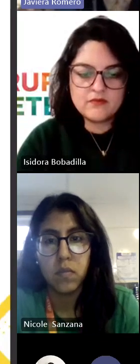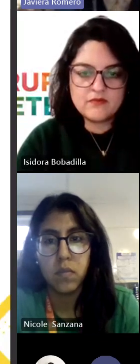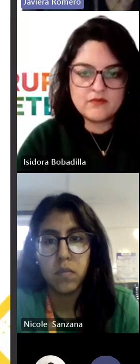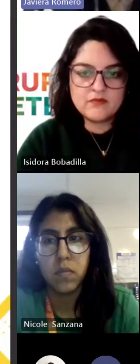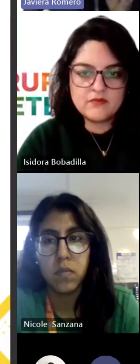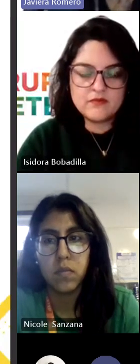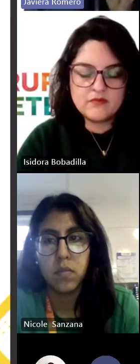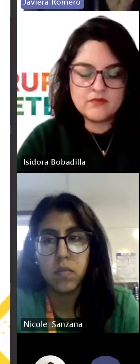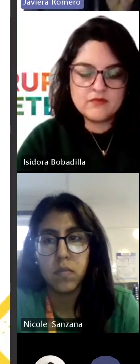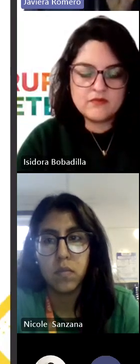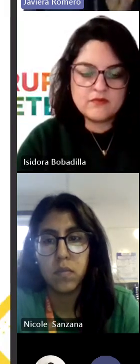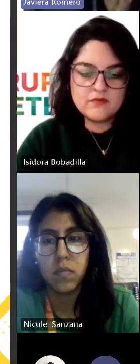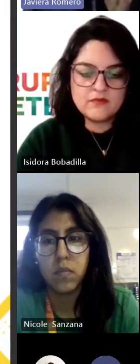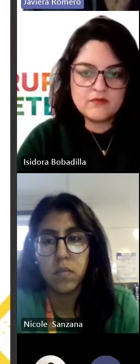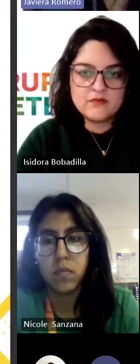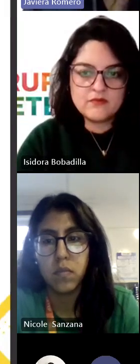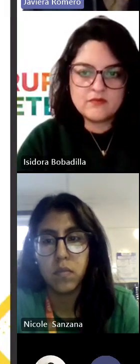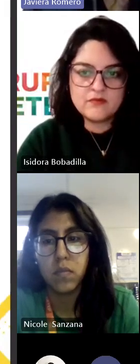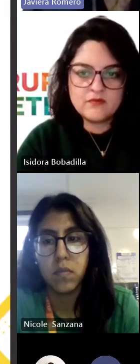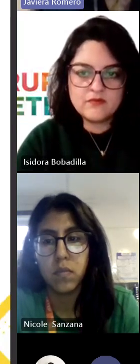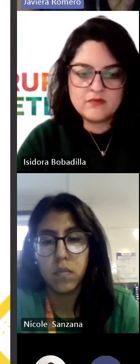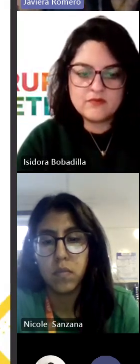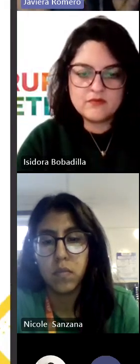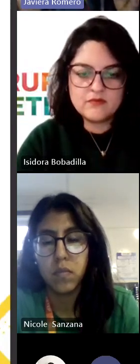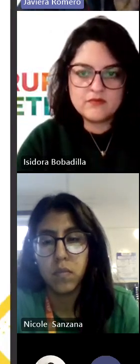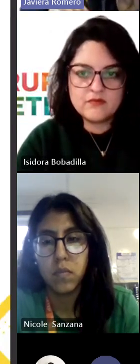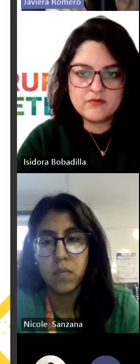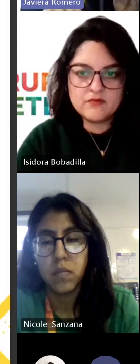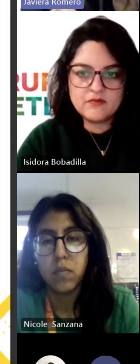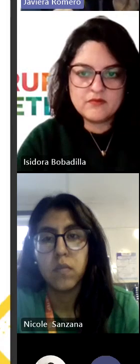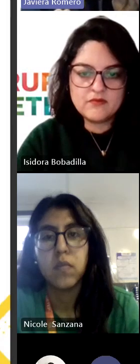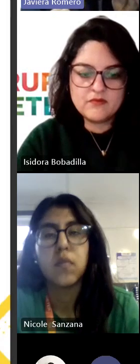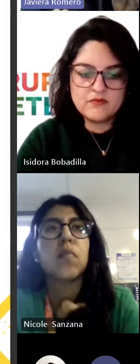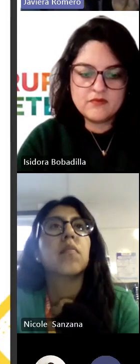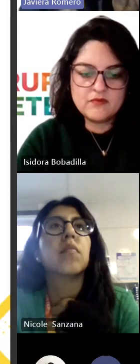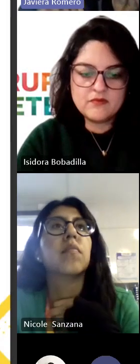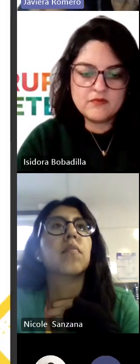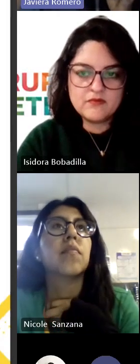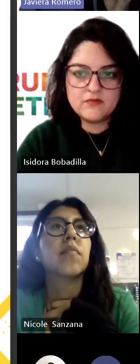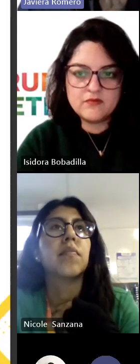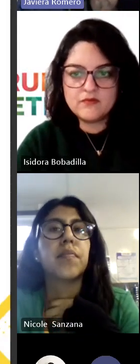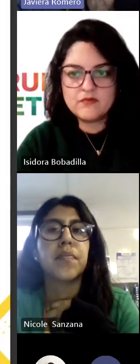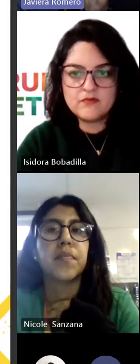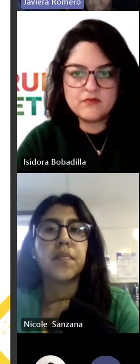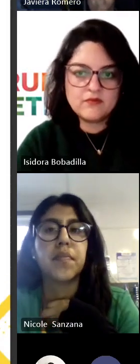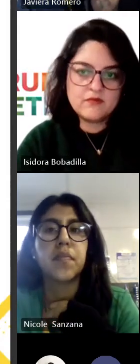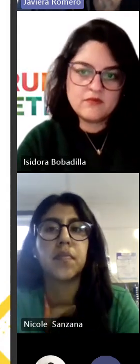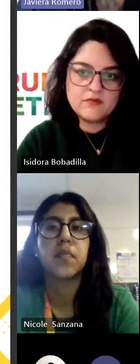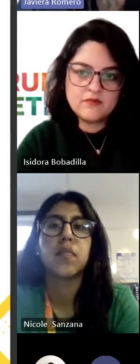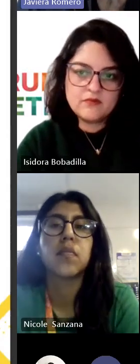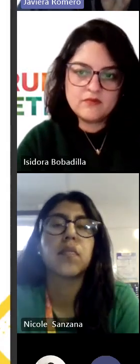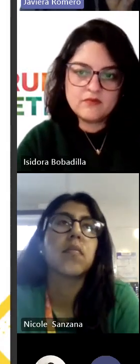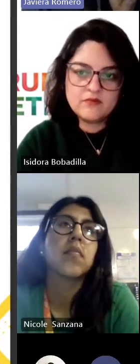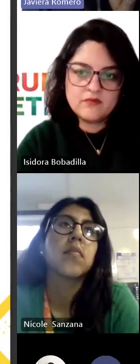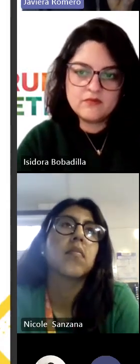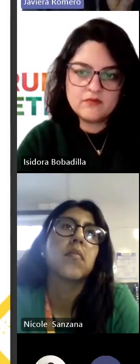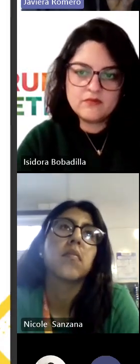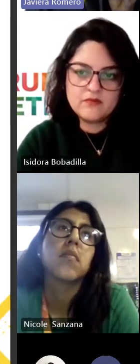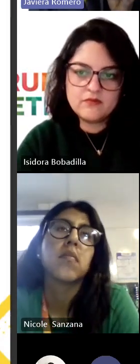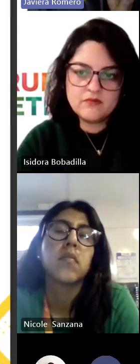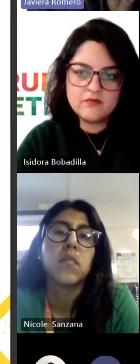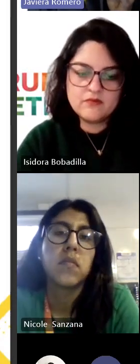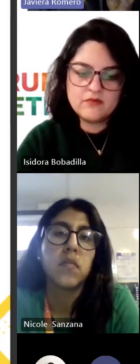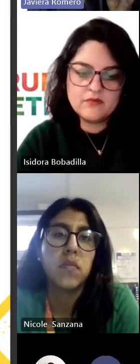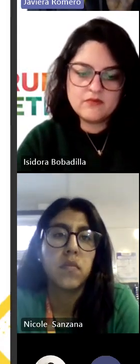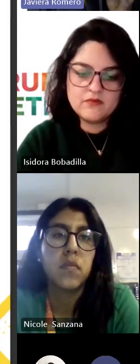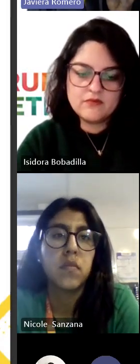¿ya? Y acá es súper importante destacar esto, porque no solamente están dentro del colegio, sino que también fuera. Hay que pensar, por